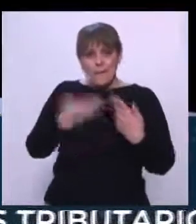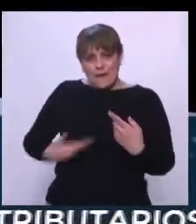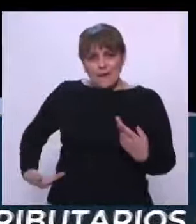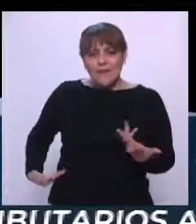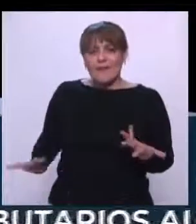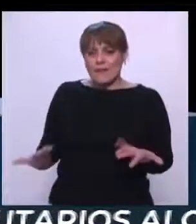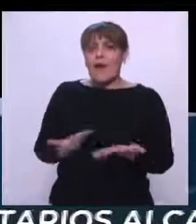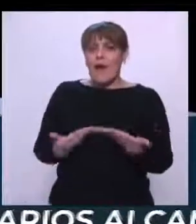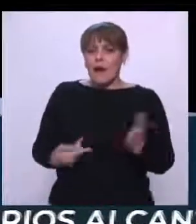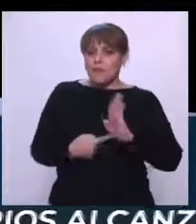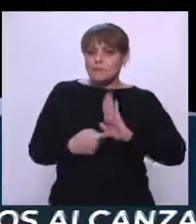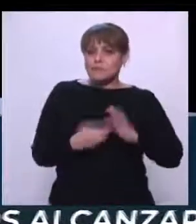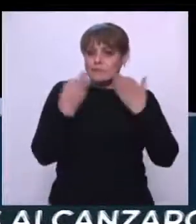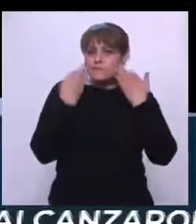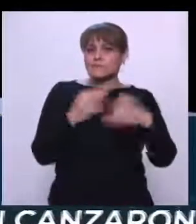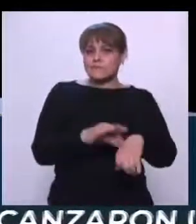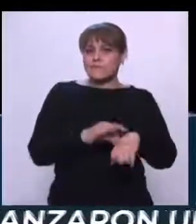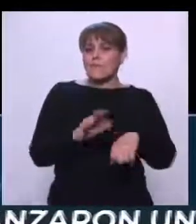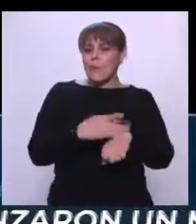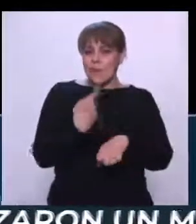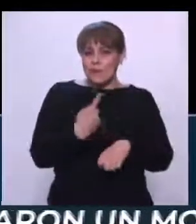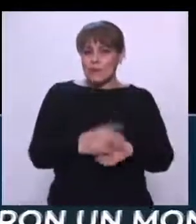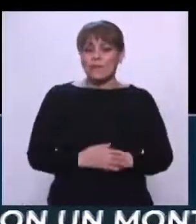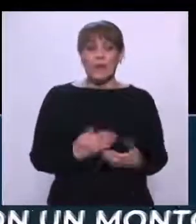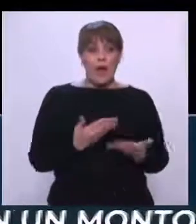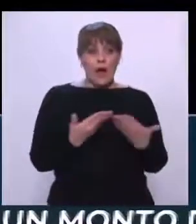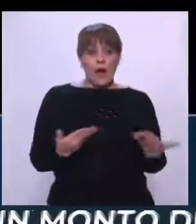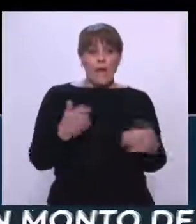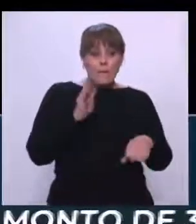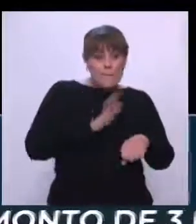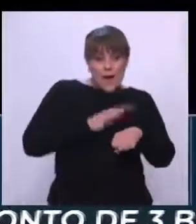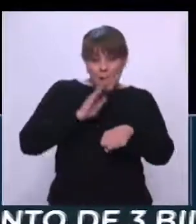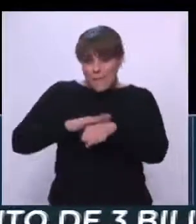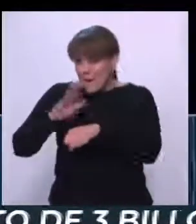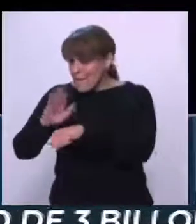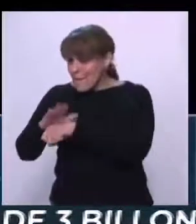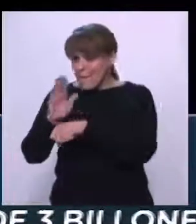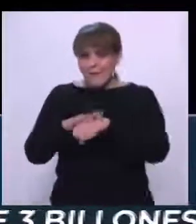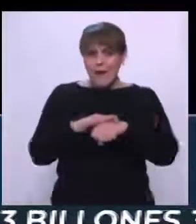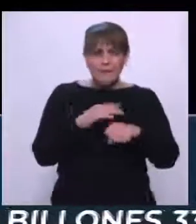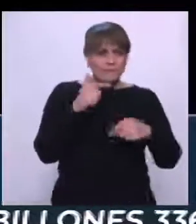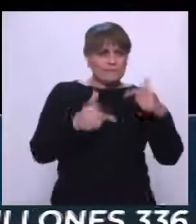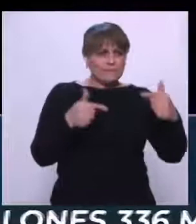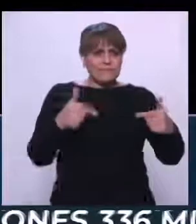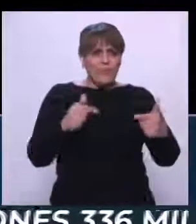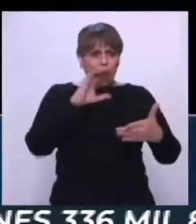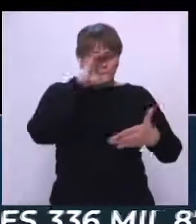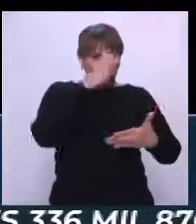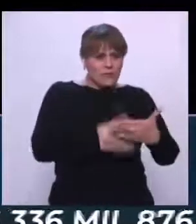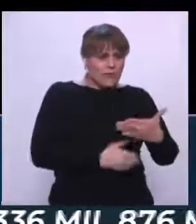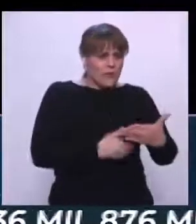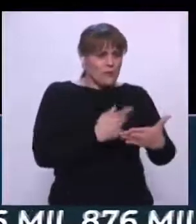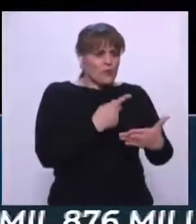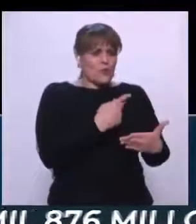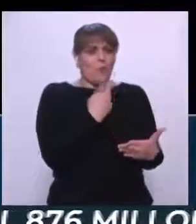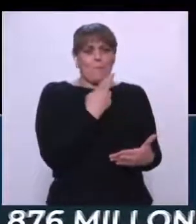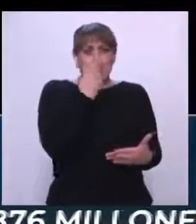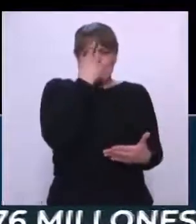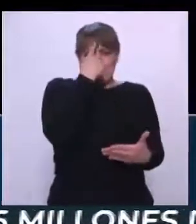más hay estos casos en los que están saliendo estos contratos a modos, estos beneficios